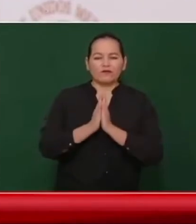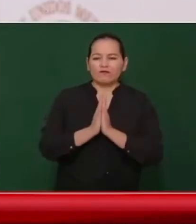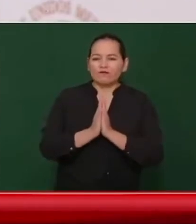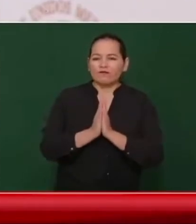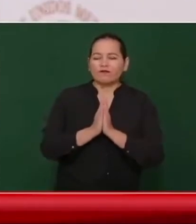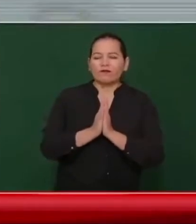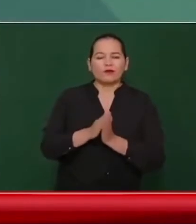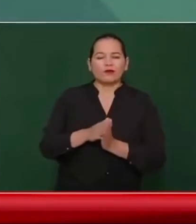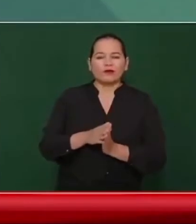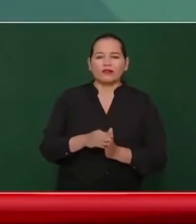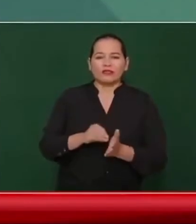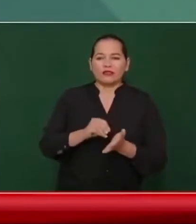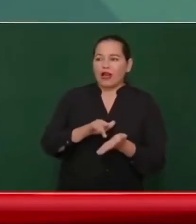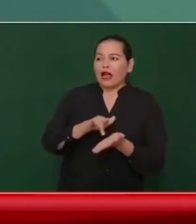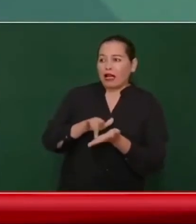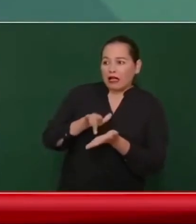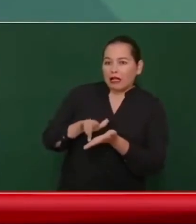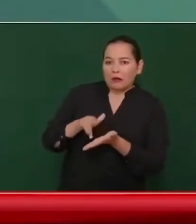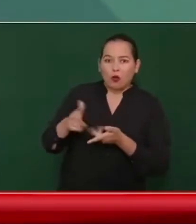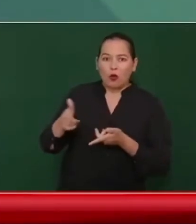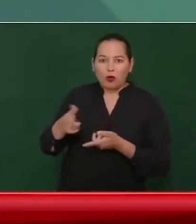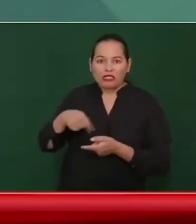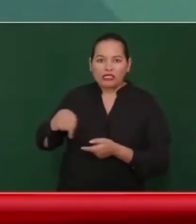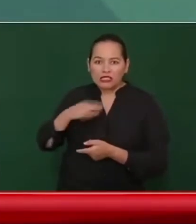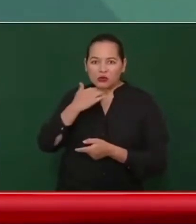a estos delincuentes,